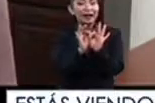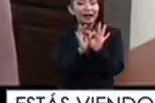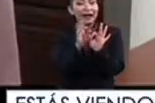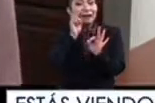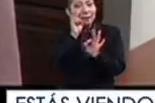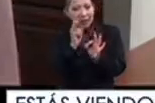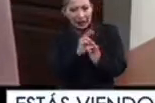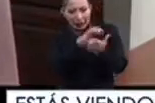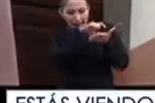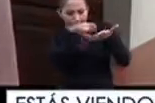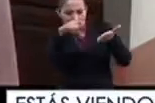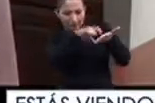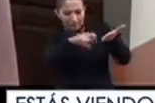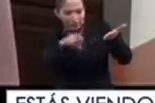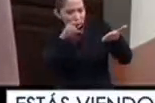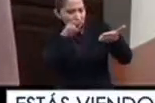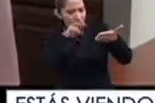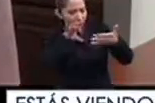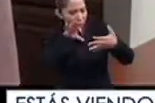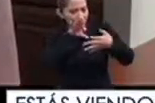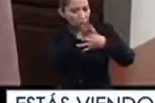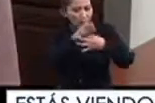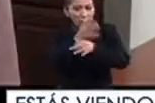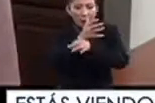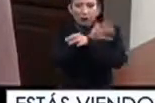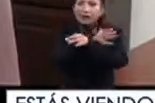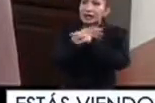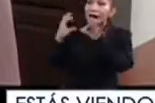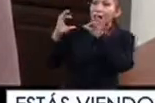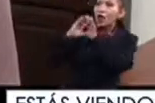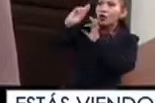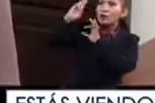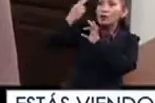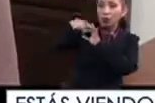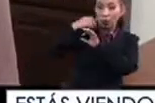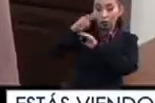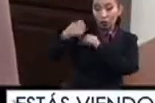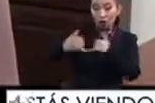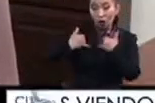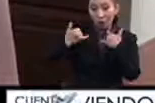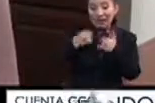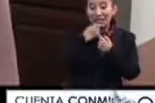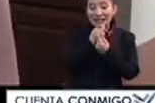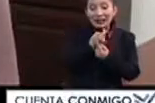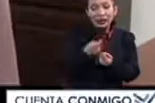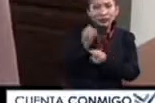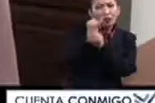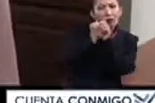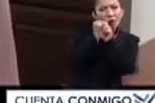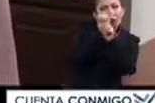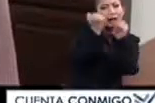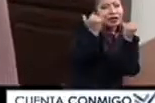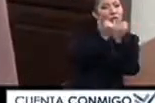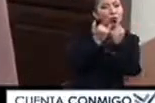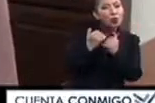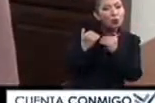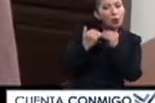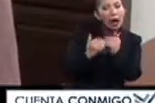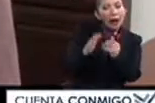Encontrarse en los versos escritos por el otro es saberse en compañía del universo, cuando los pasos de joven niño indagaron el mismo ritmo,